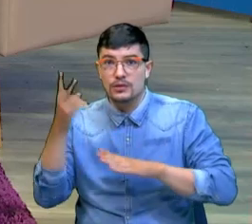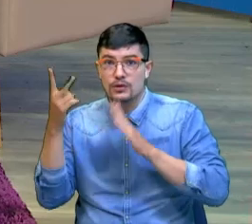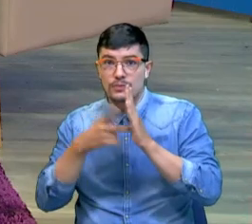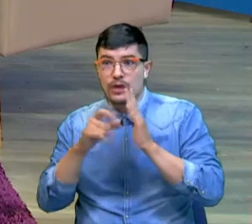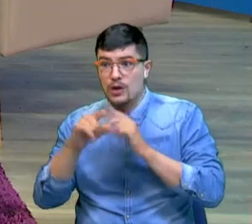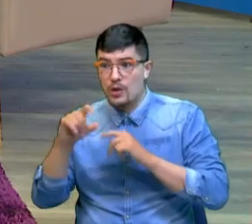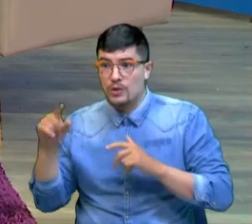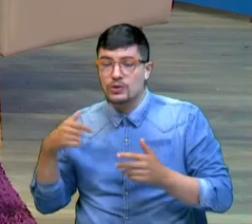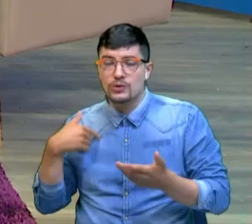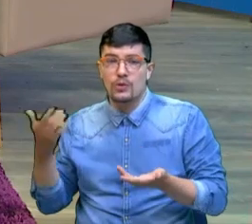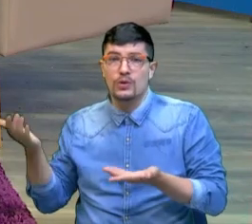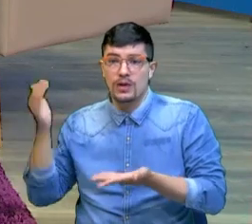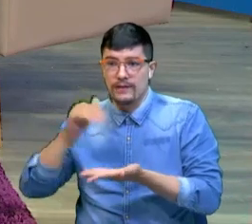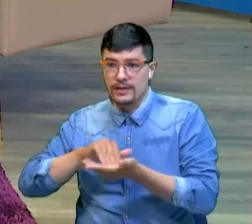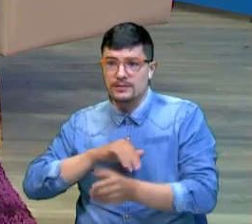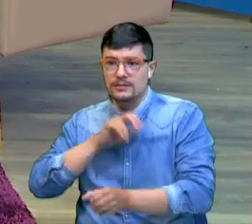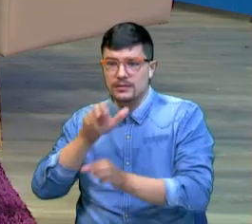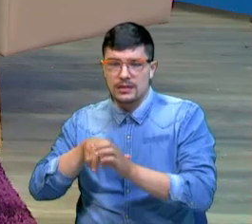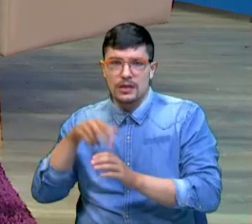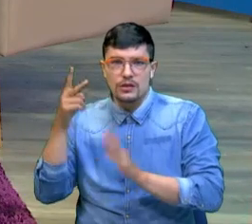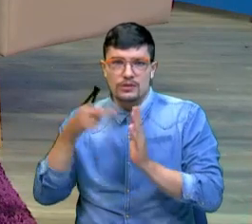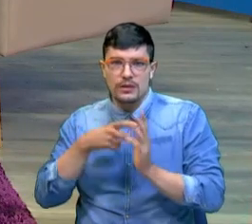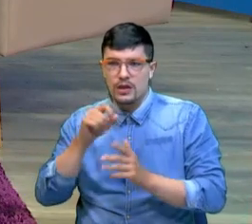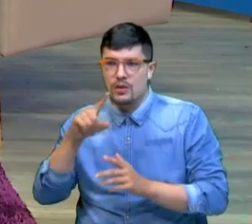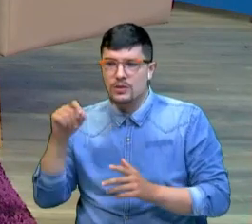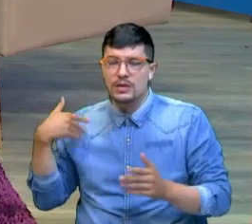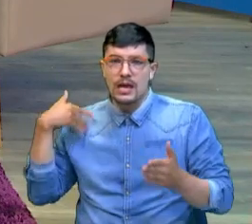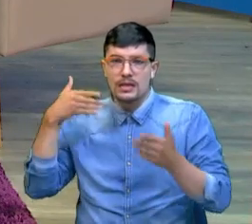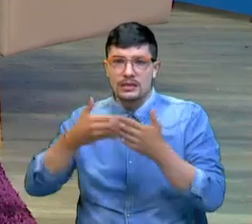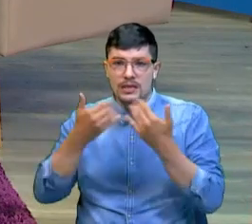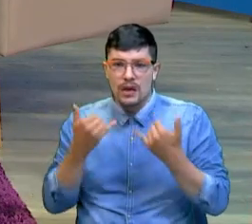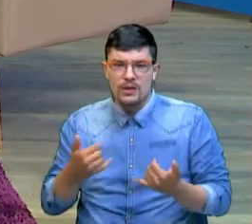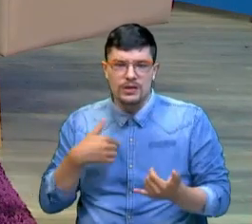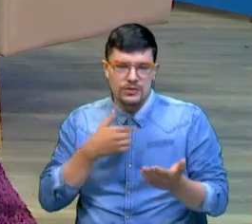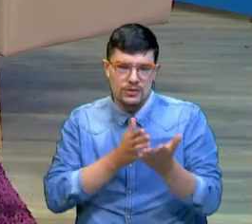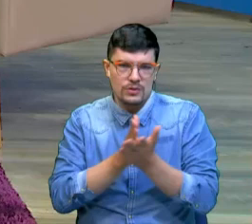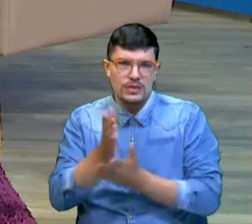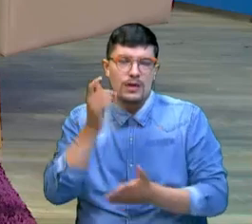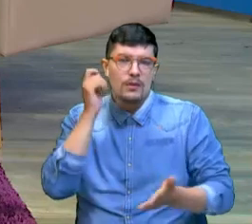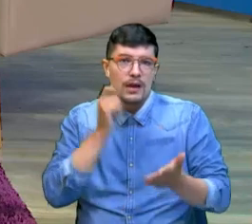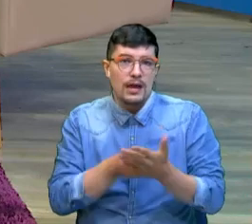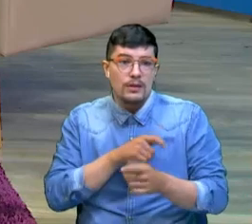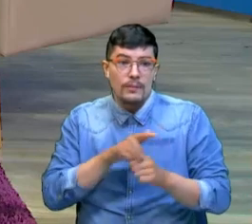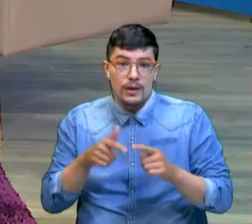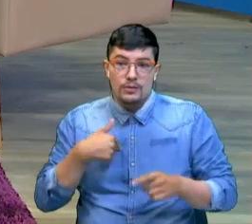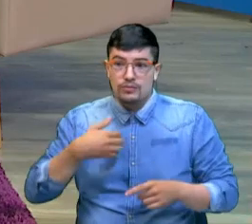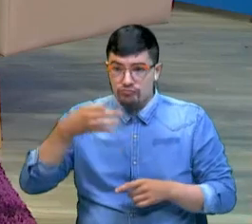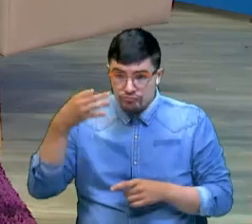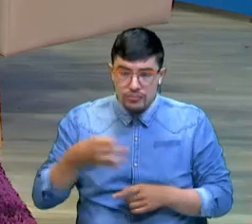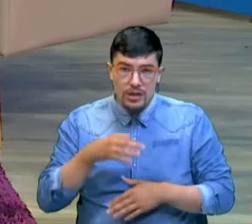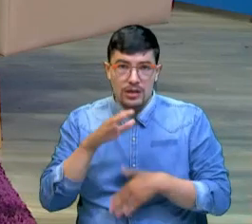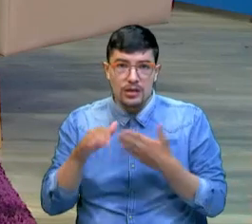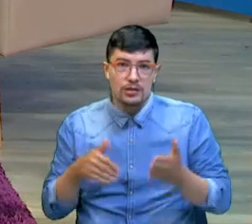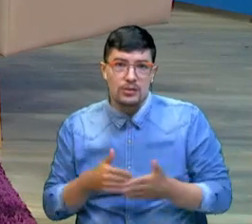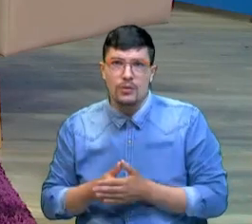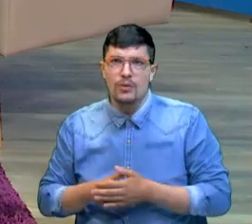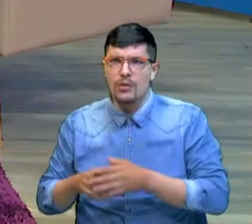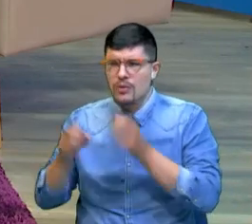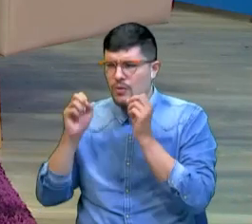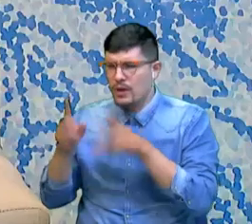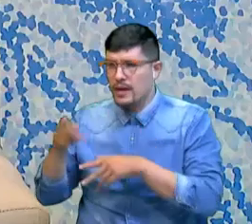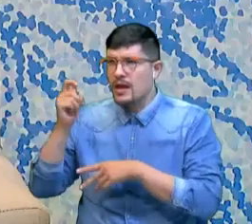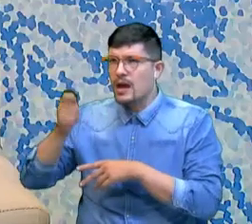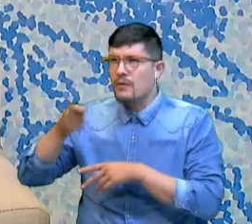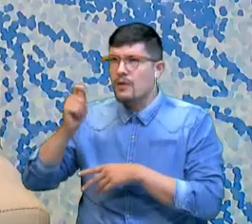me afilié a Colombia Mayor y estoy desde el 2011 hasta ahorita todavía pagando, pero yo voy al día y todo. Pero abogado, vamos a hacer